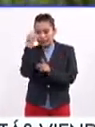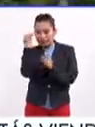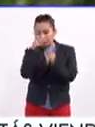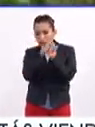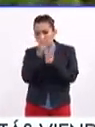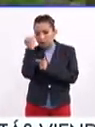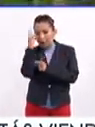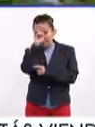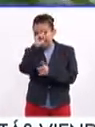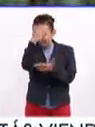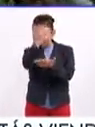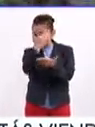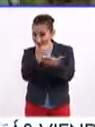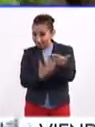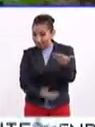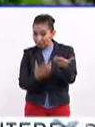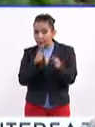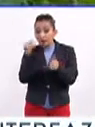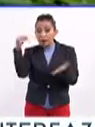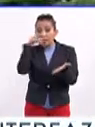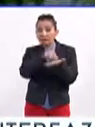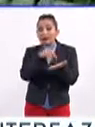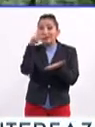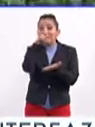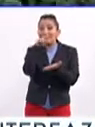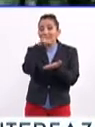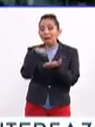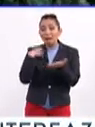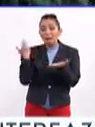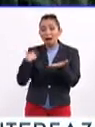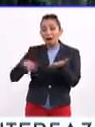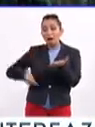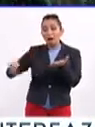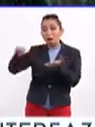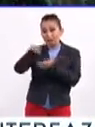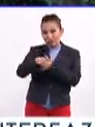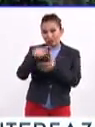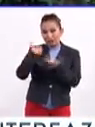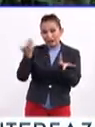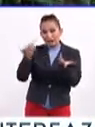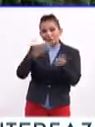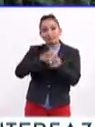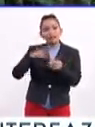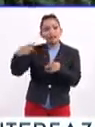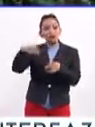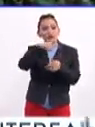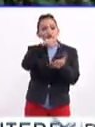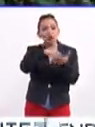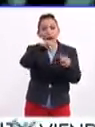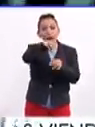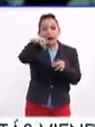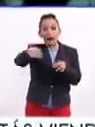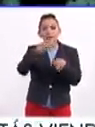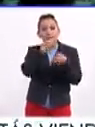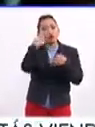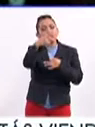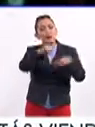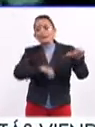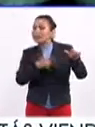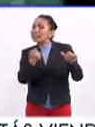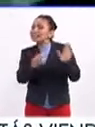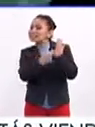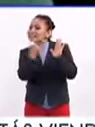hecho diversas recomendaciones. Incluir las lenguas indígenas en la administración pública de los territorios indígenas, difundir sus